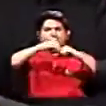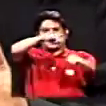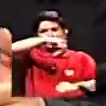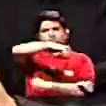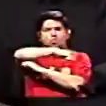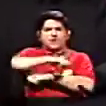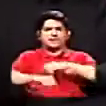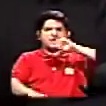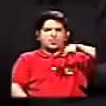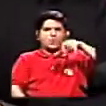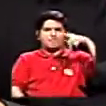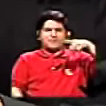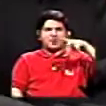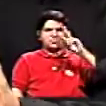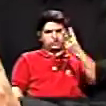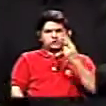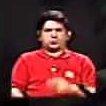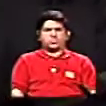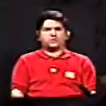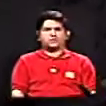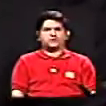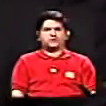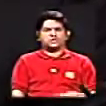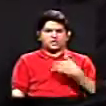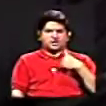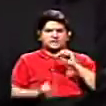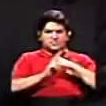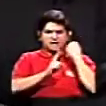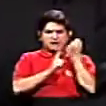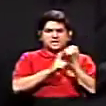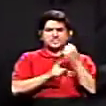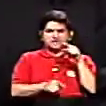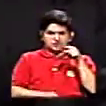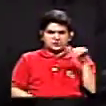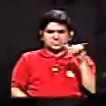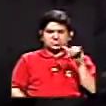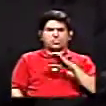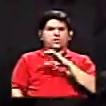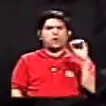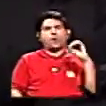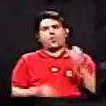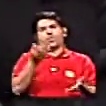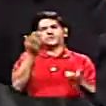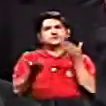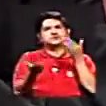Pablo II, que por allí hay una con esas circunstancias, o también la que está